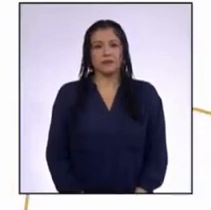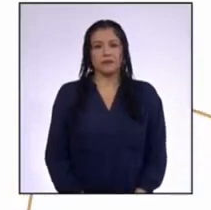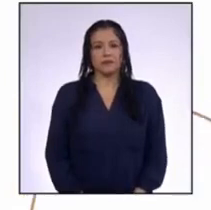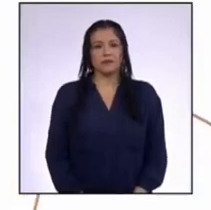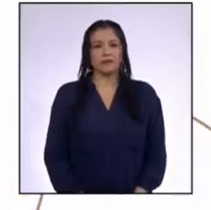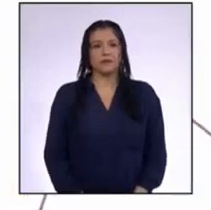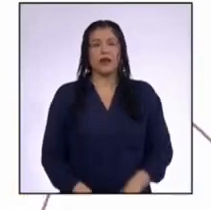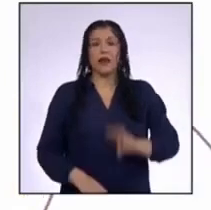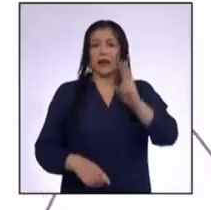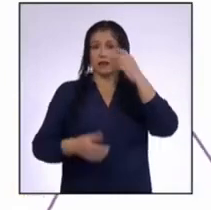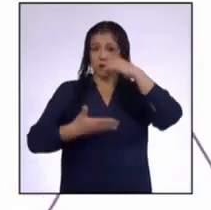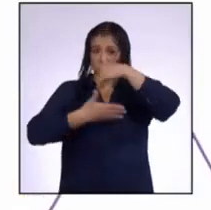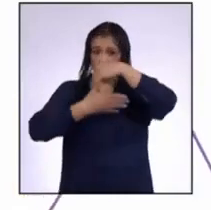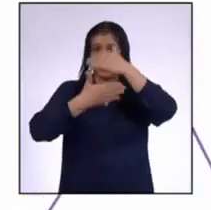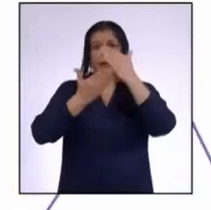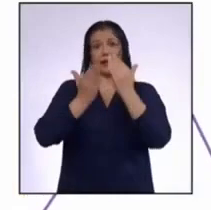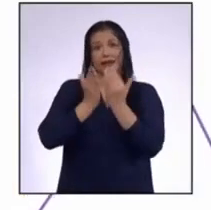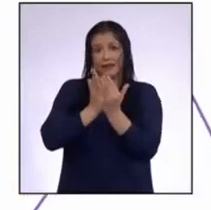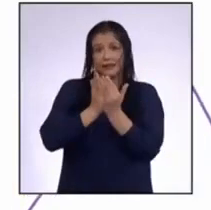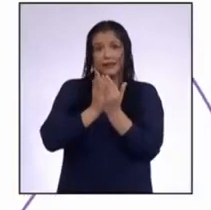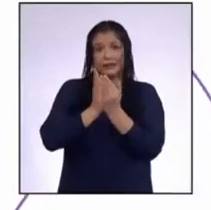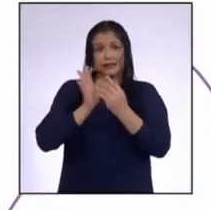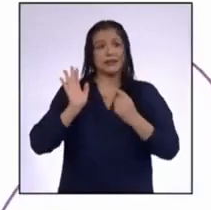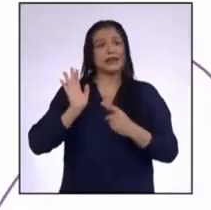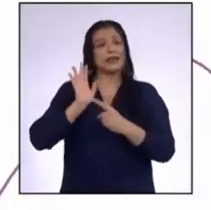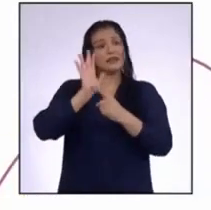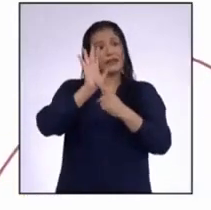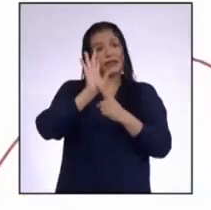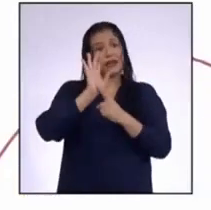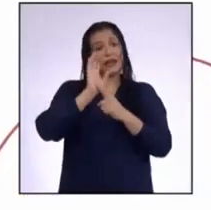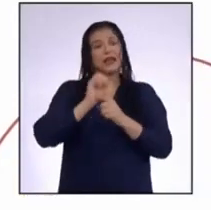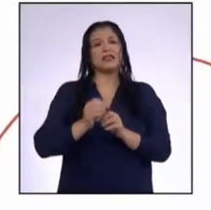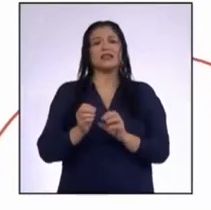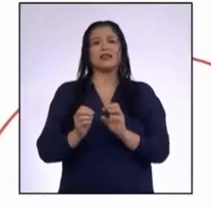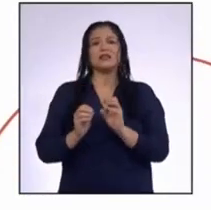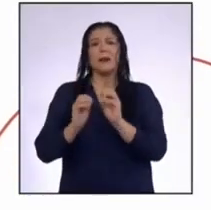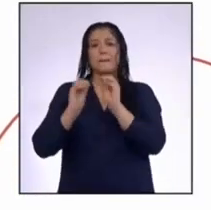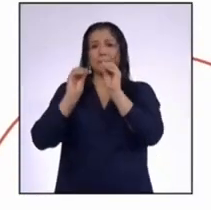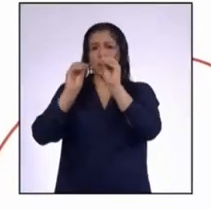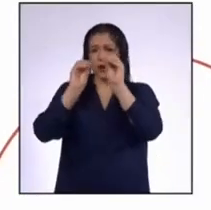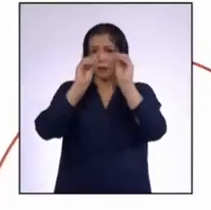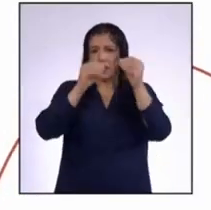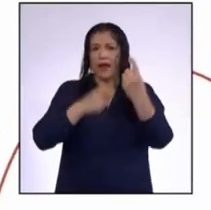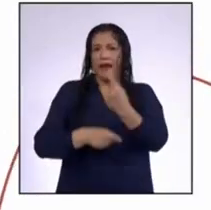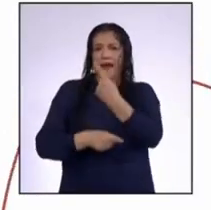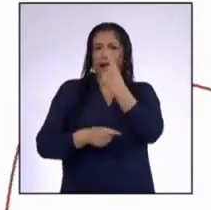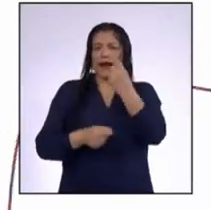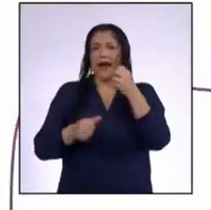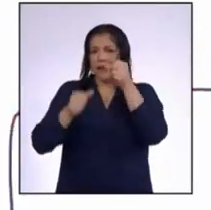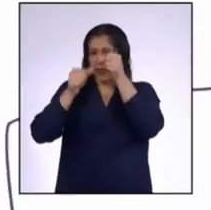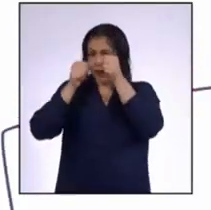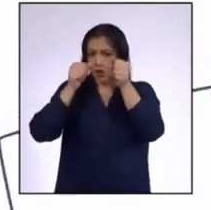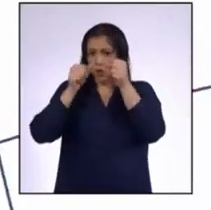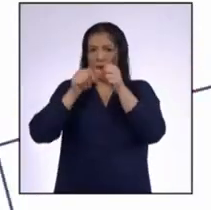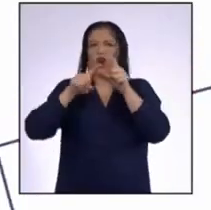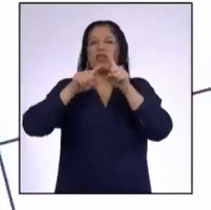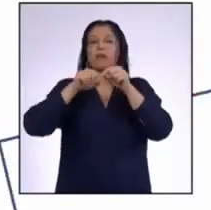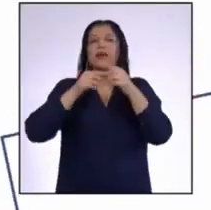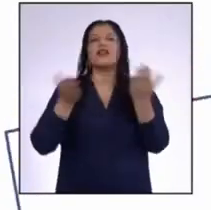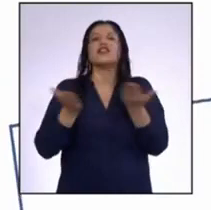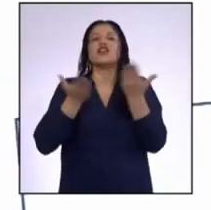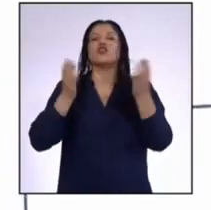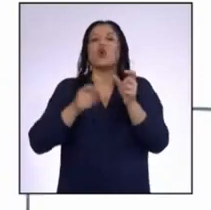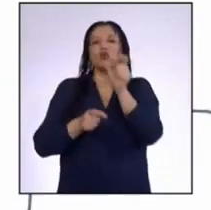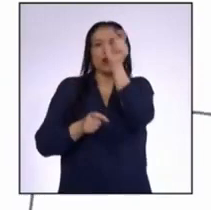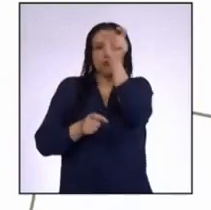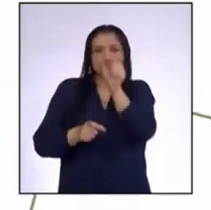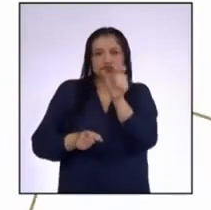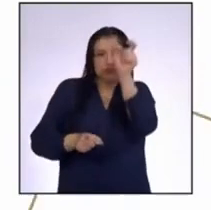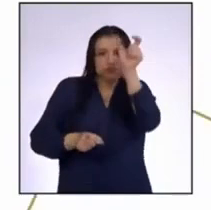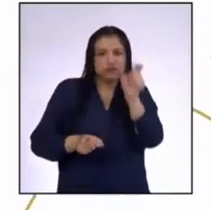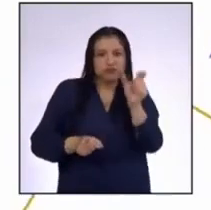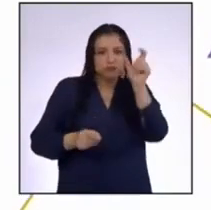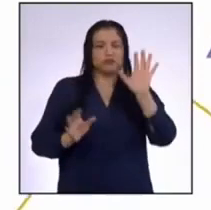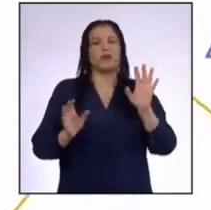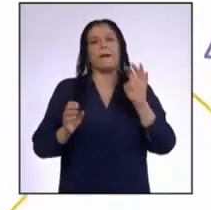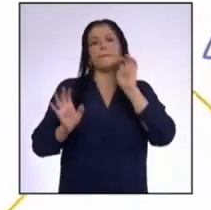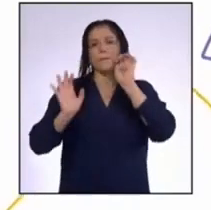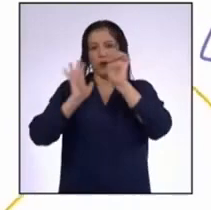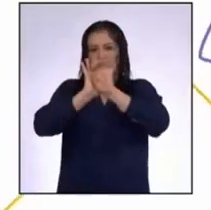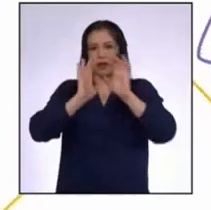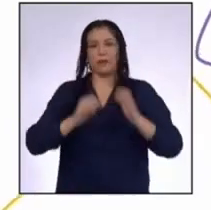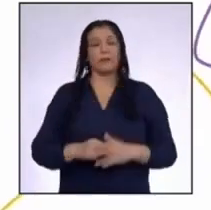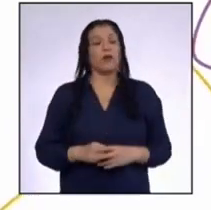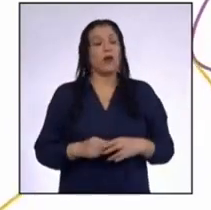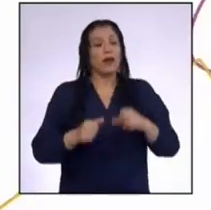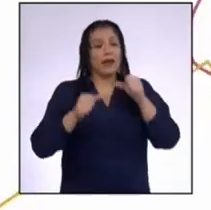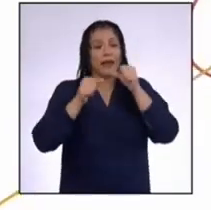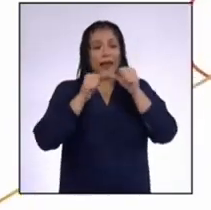La segunda característica señala que es posicional porque el valor de cada cifra depende de su posición en el número. Por ejemplo, en